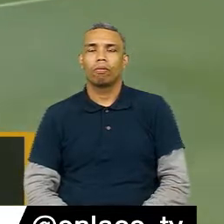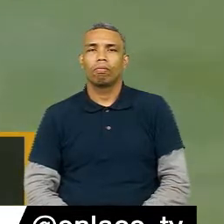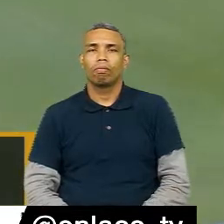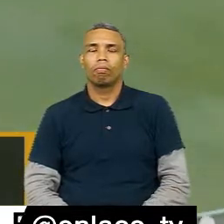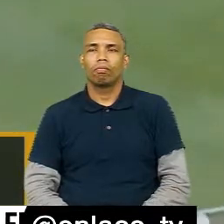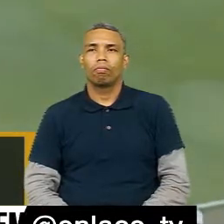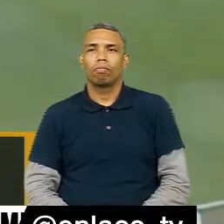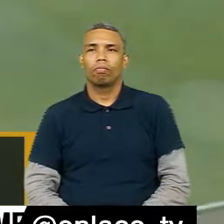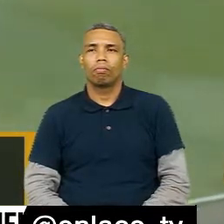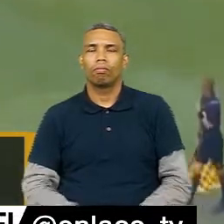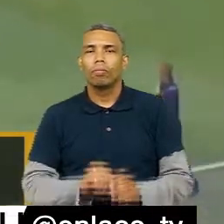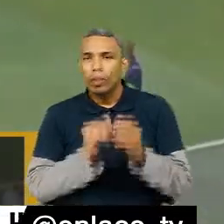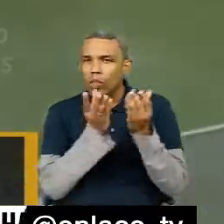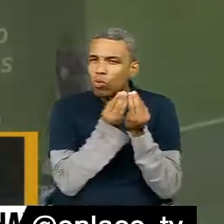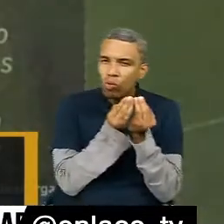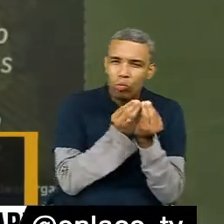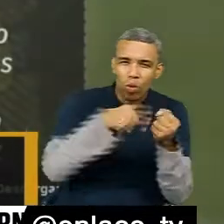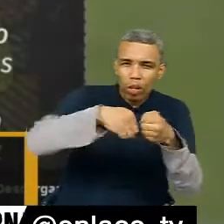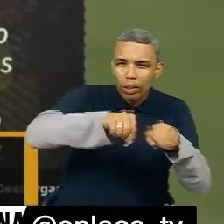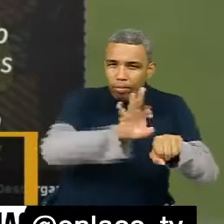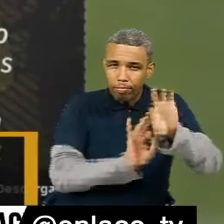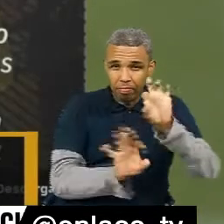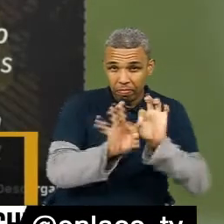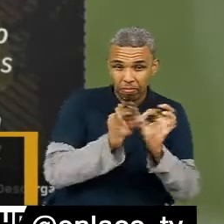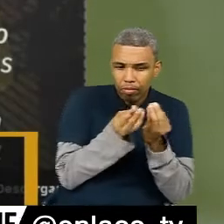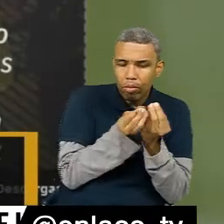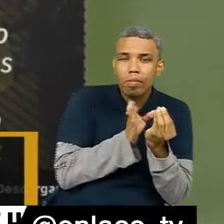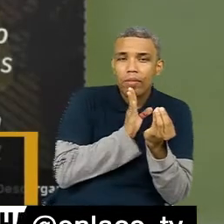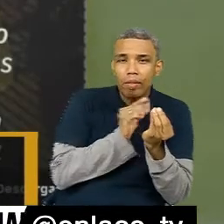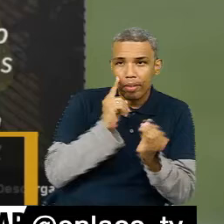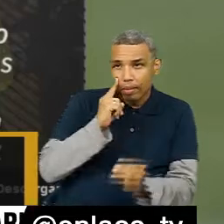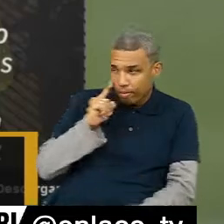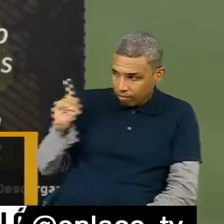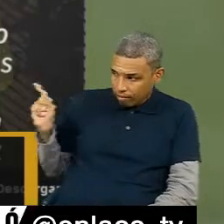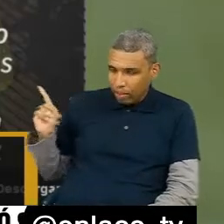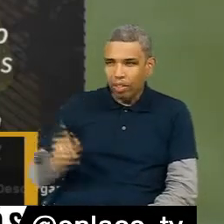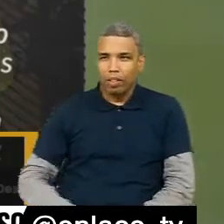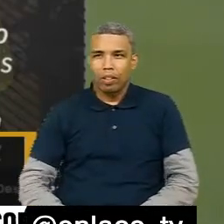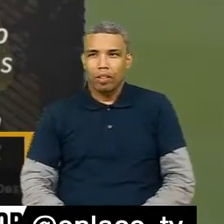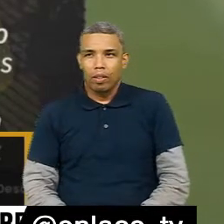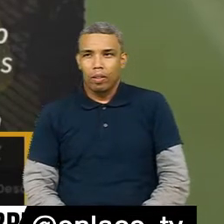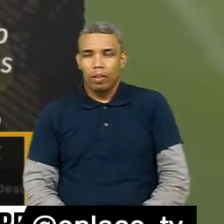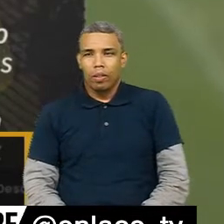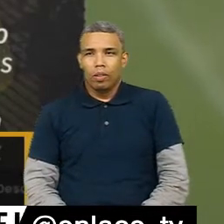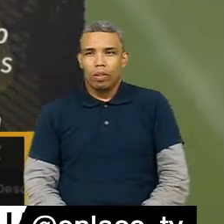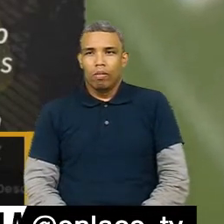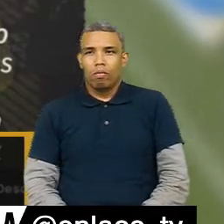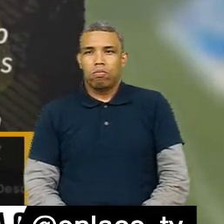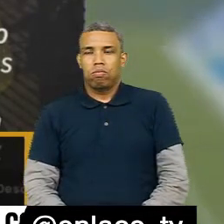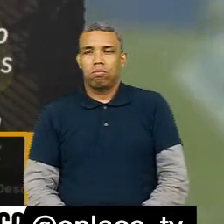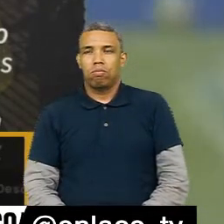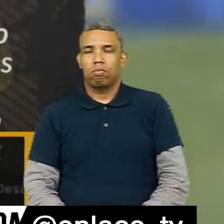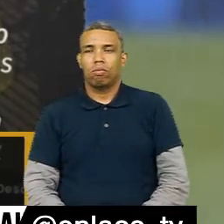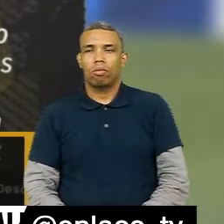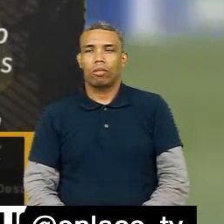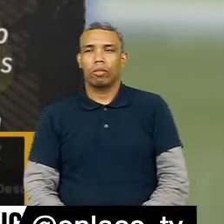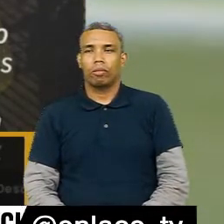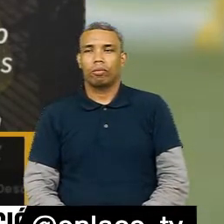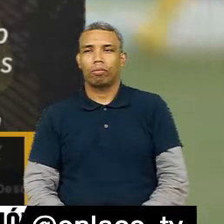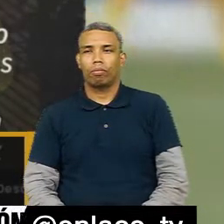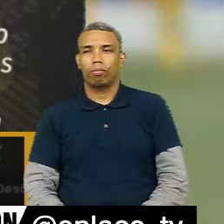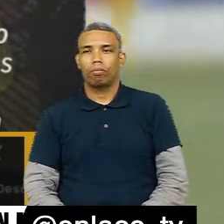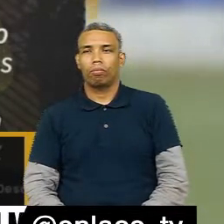aplazado. Los convocados por Alianza Petrolera son los siguientes: Ricardo Jerez, Santiago Rodas, Juan Guillermo Arboleda, Carlos Riascos,